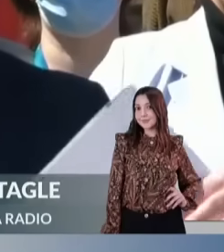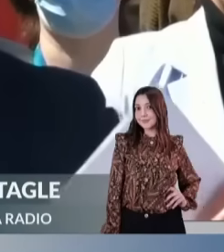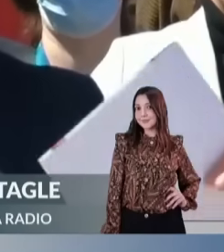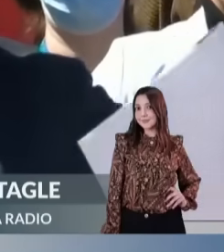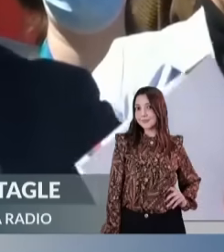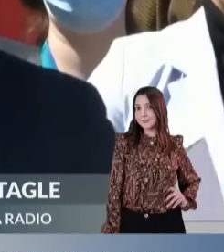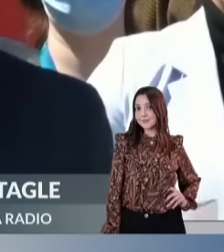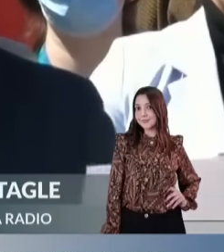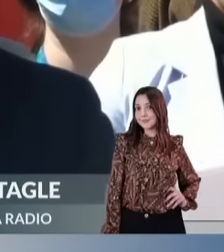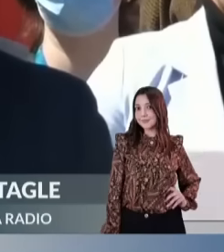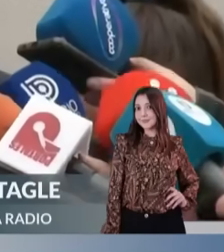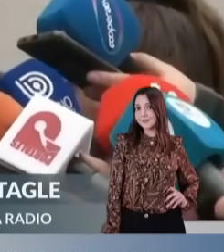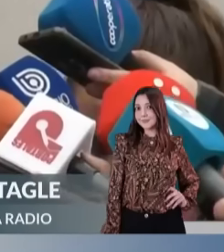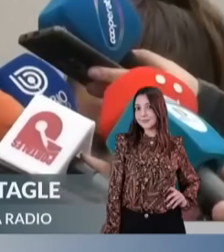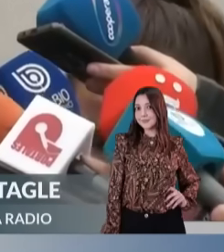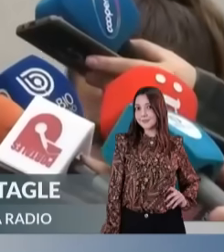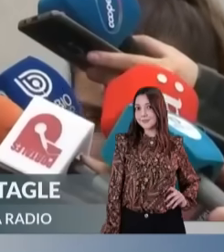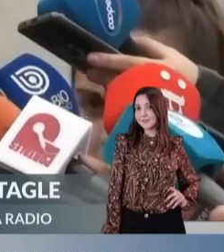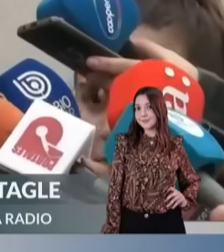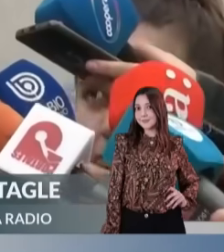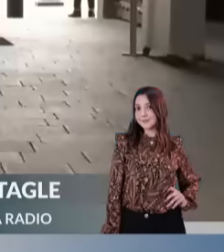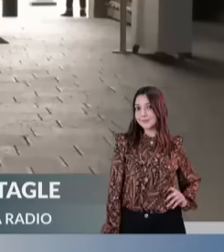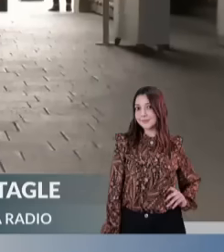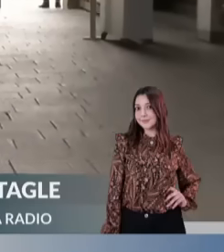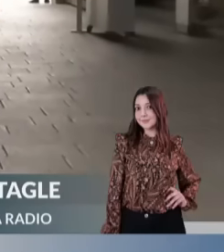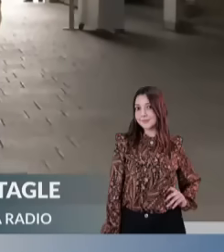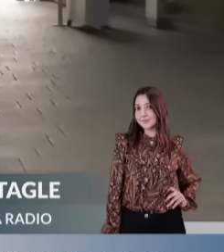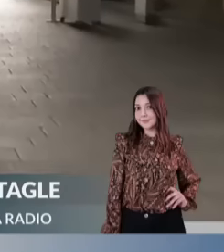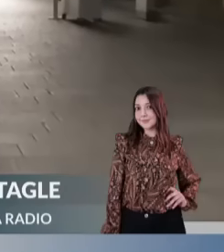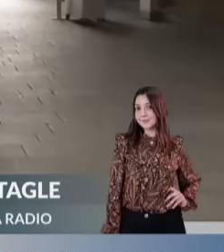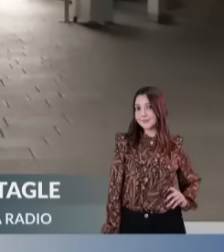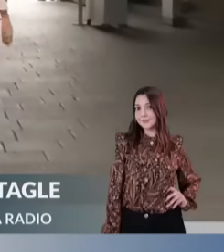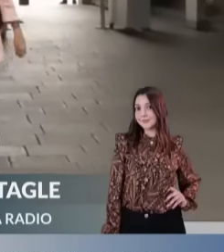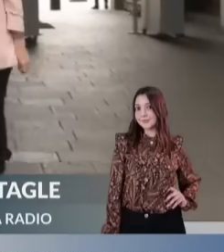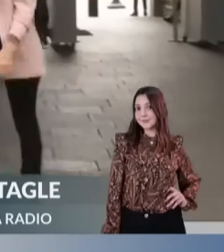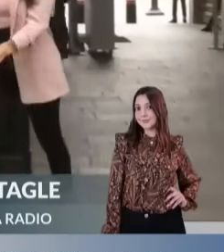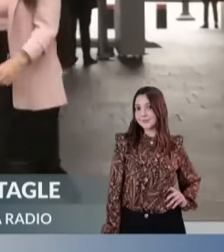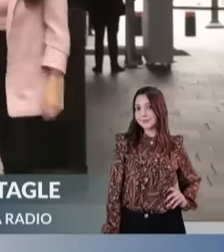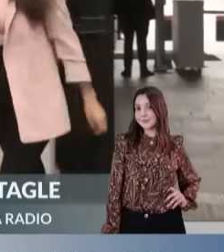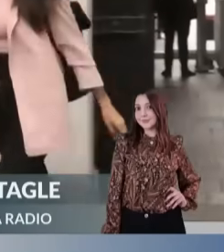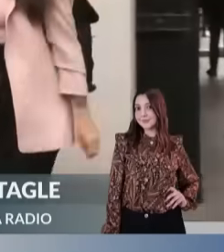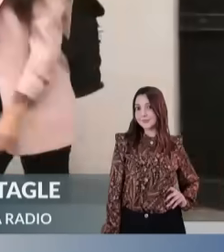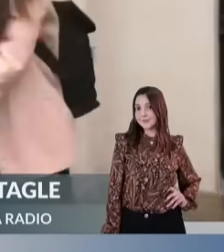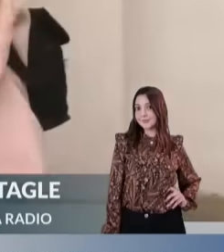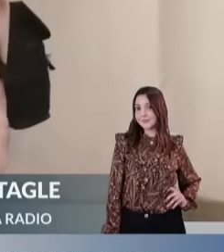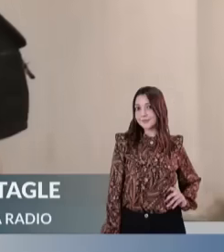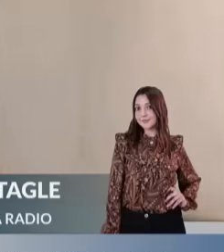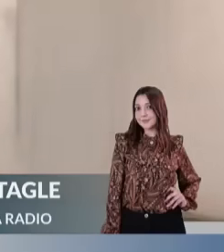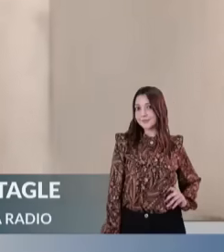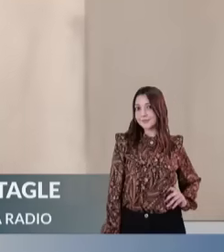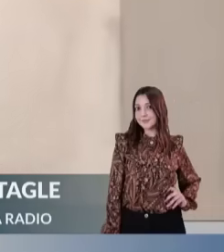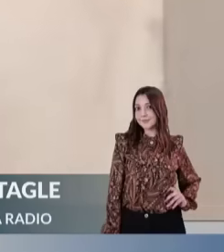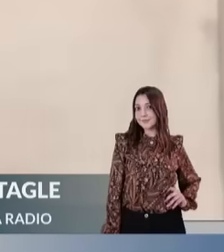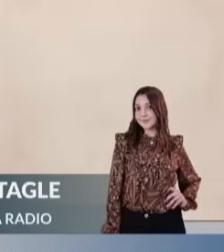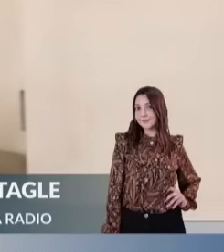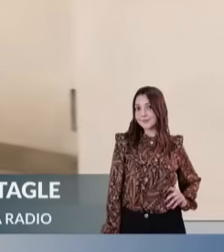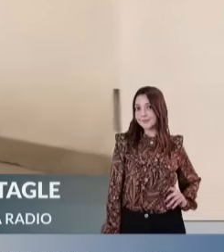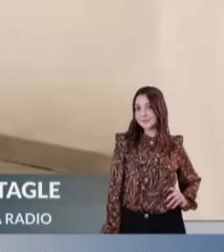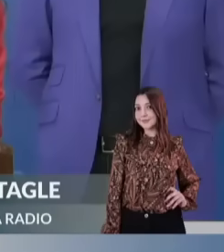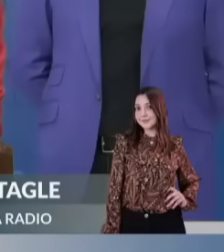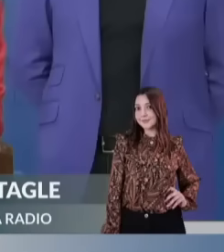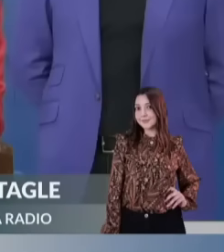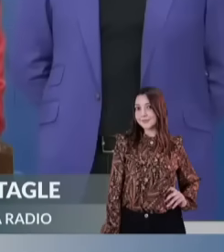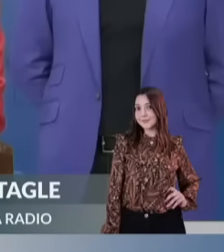es posible que de 34 convenios que finalmente, porque aquí el Contralor tiene mucho que decir, resulta